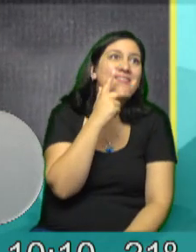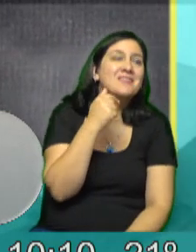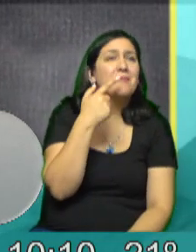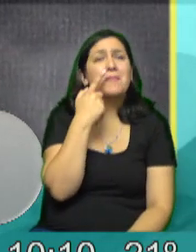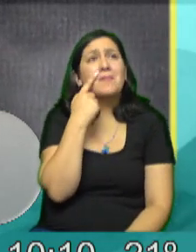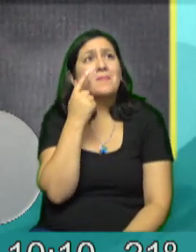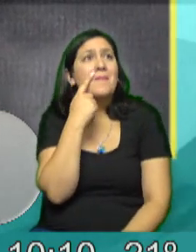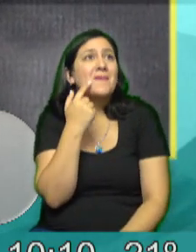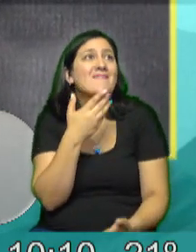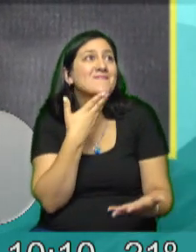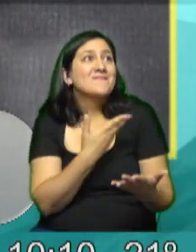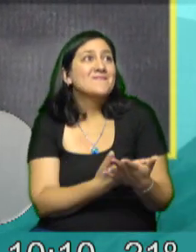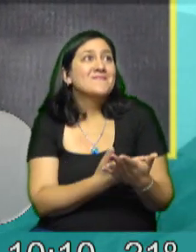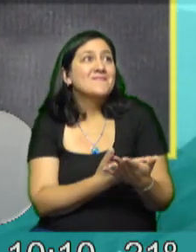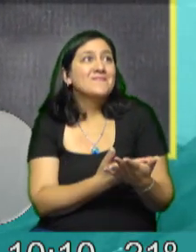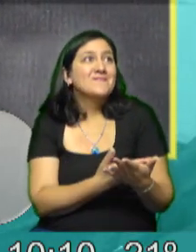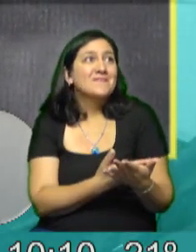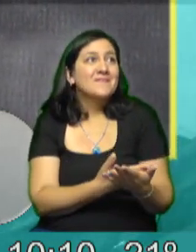padre, ¿no?